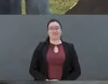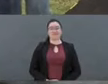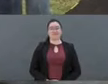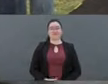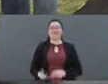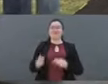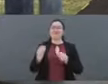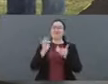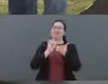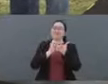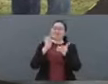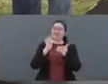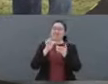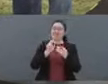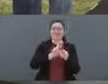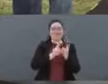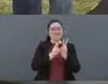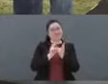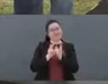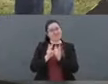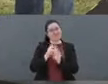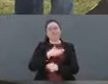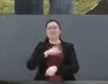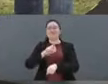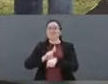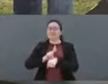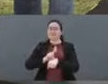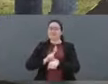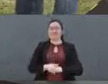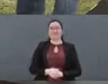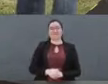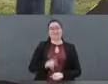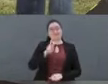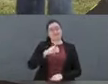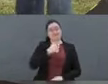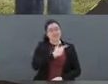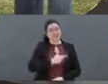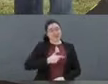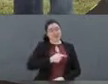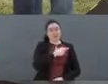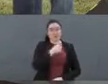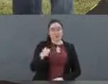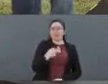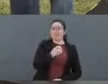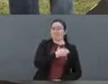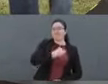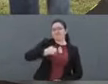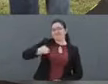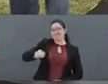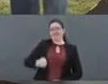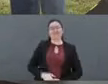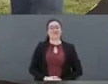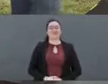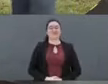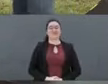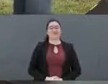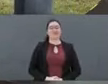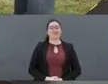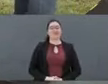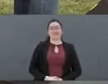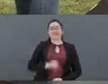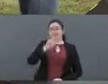Muchas gracias, vecinas, vecinos, muy buenos días. Me da muchísimo gusto saludarlas, saludarlos. Jefa de gobierno,